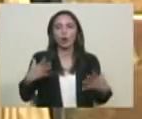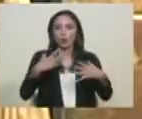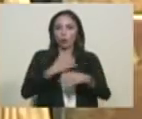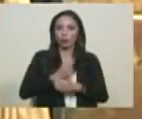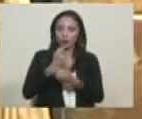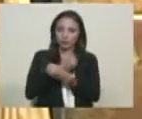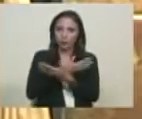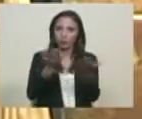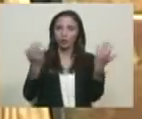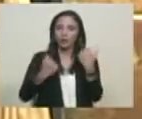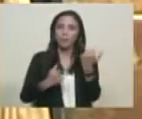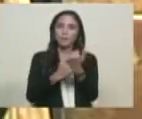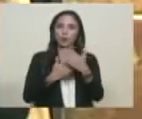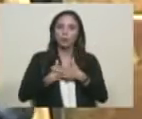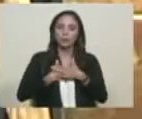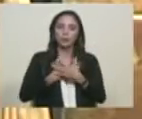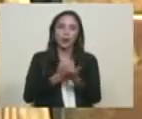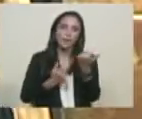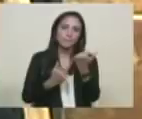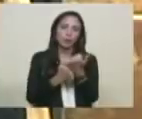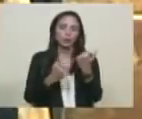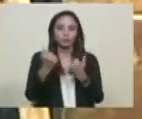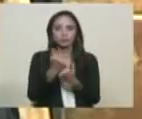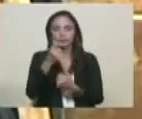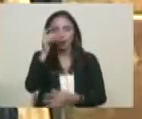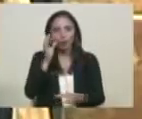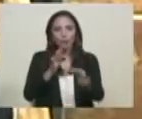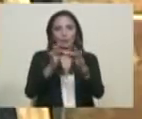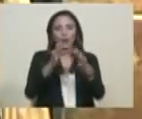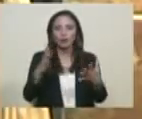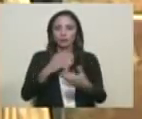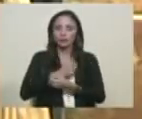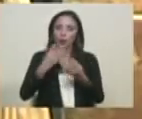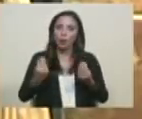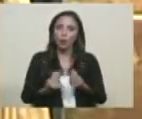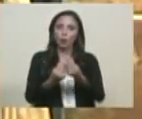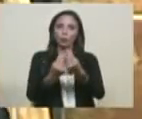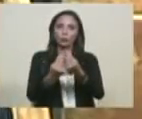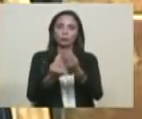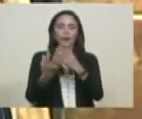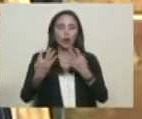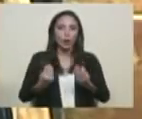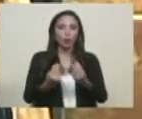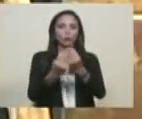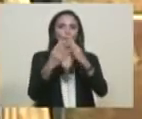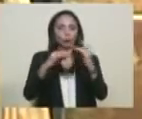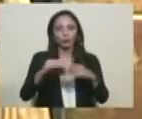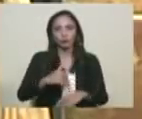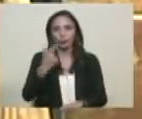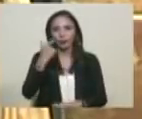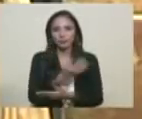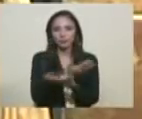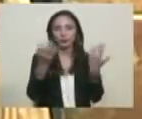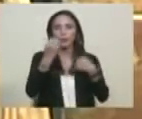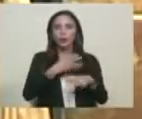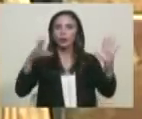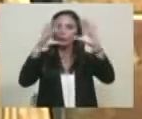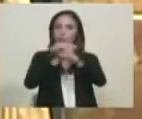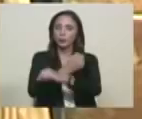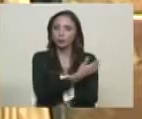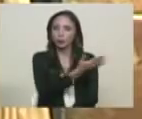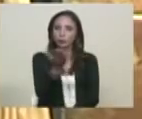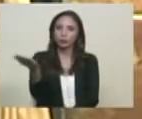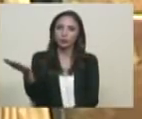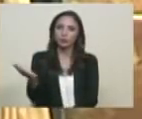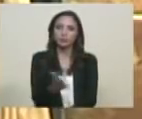en ti, compatriota. Pido tu apoyo. Confía en mí. Vamos juntos. Solo juntos es posible. Buenas noches a toda